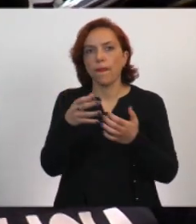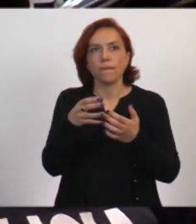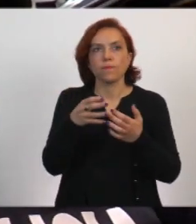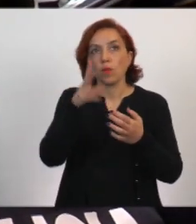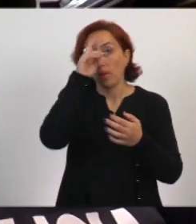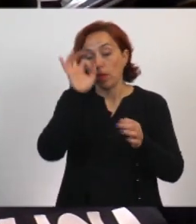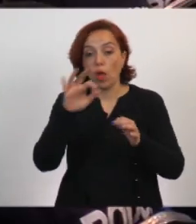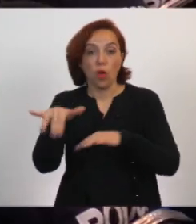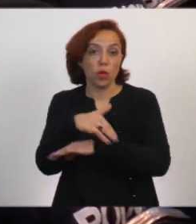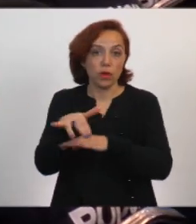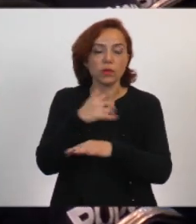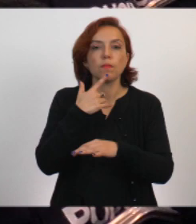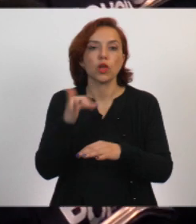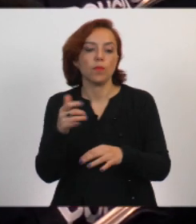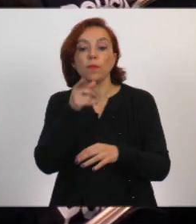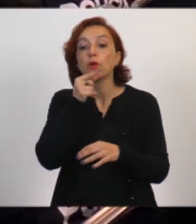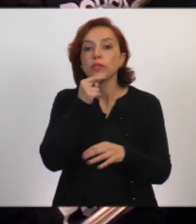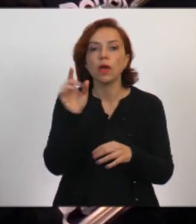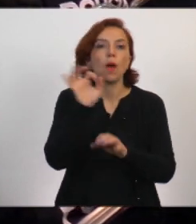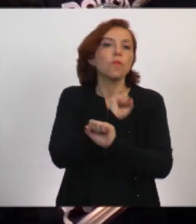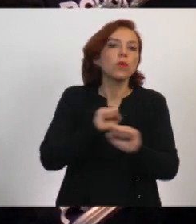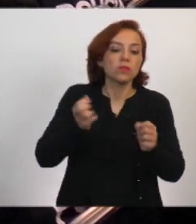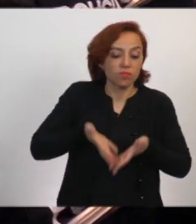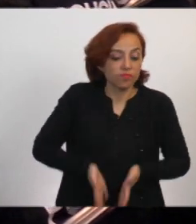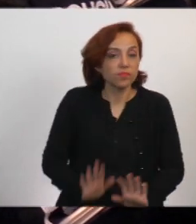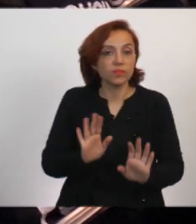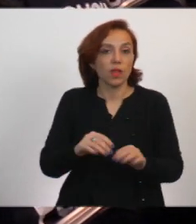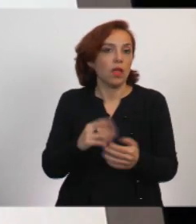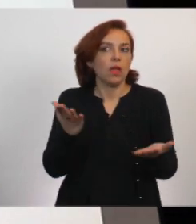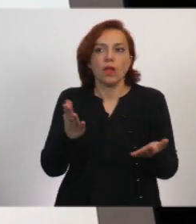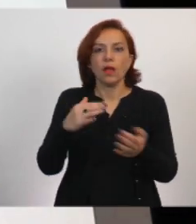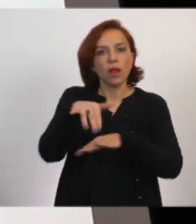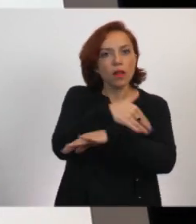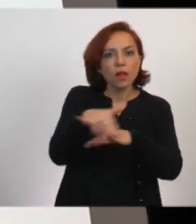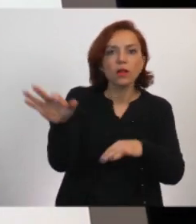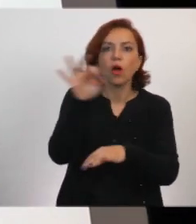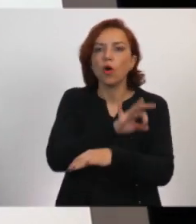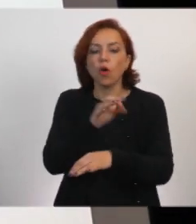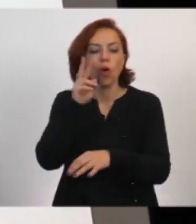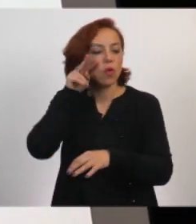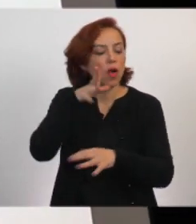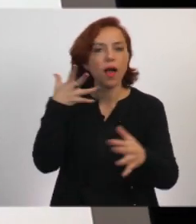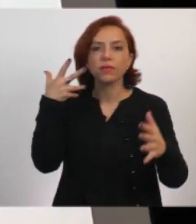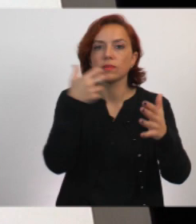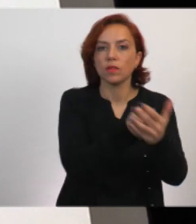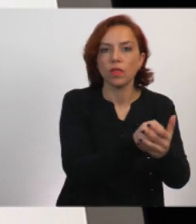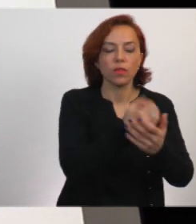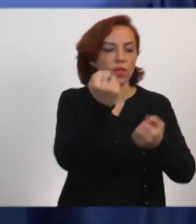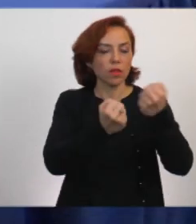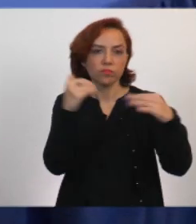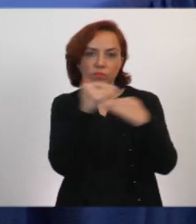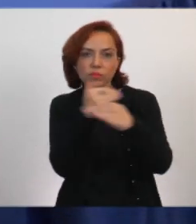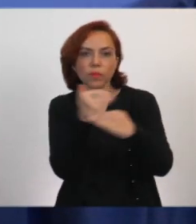a como servidores públicos a los oficiales de policía. Puede ser un parto en ciudad, puede ser frente a